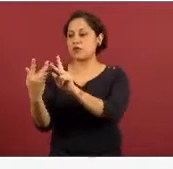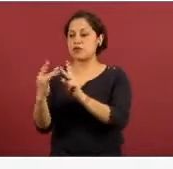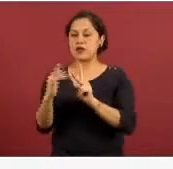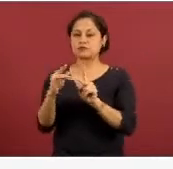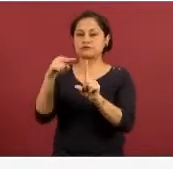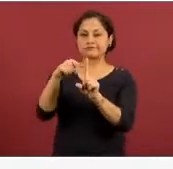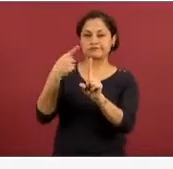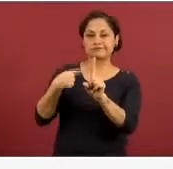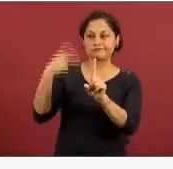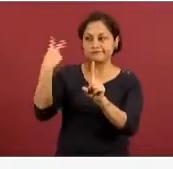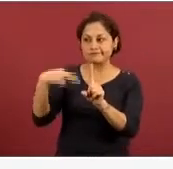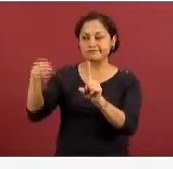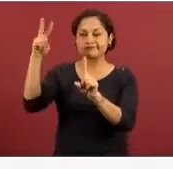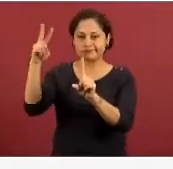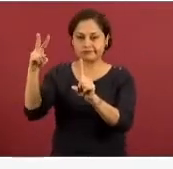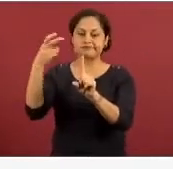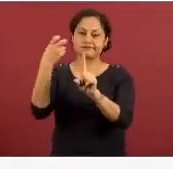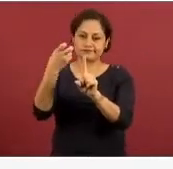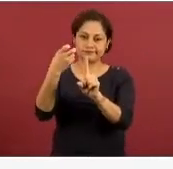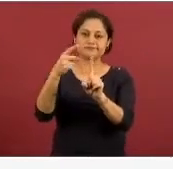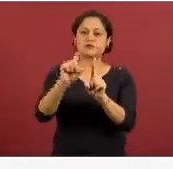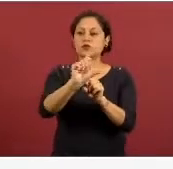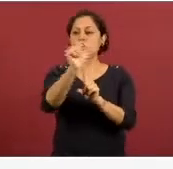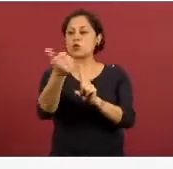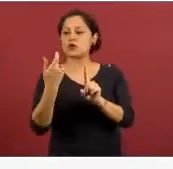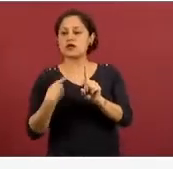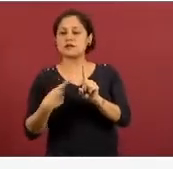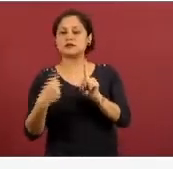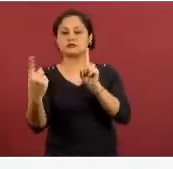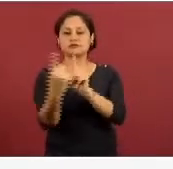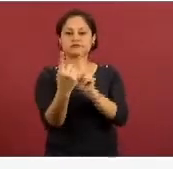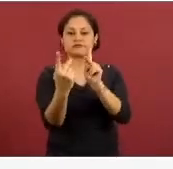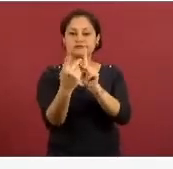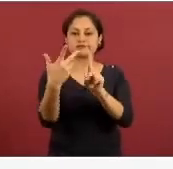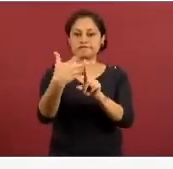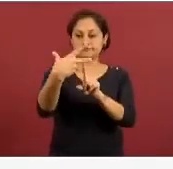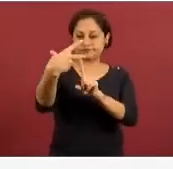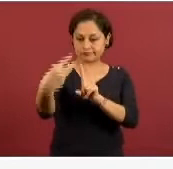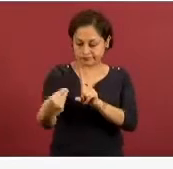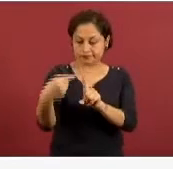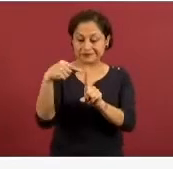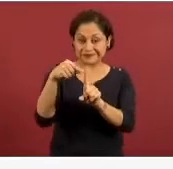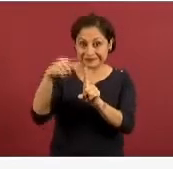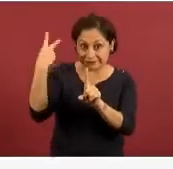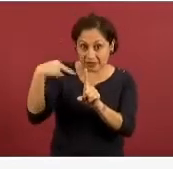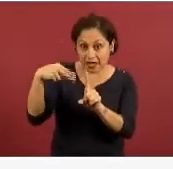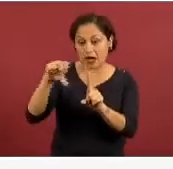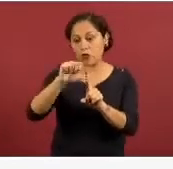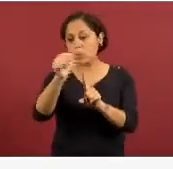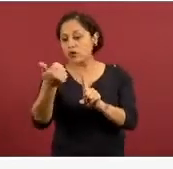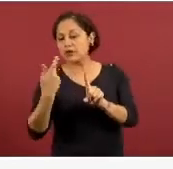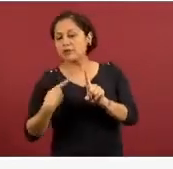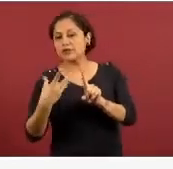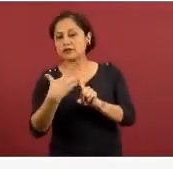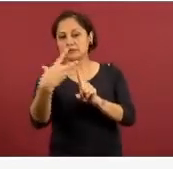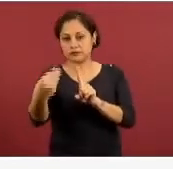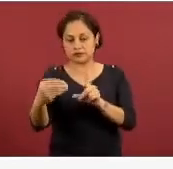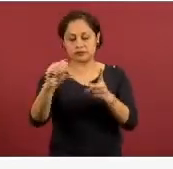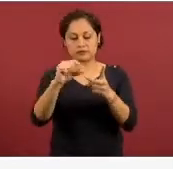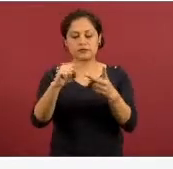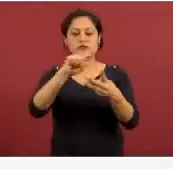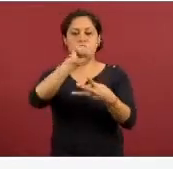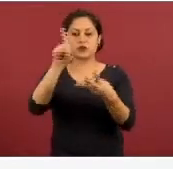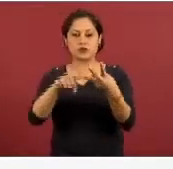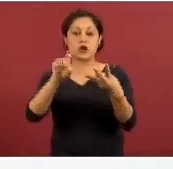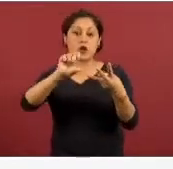que están de primera generación y fueron como tal contagiados por un caso importado, y aquellos que no cuentan con antecedente